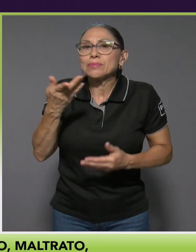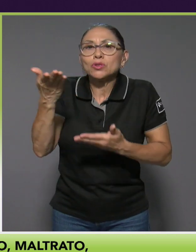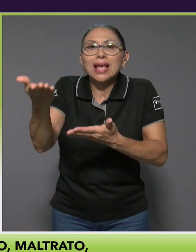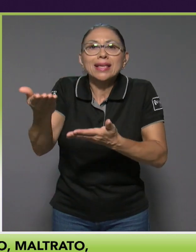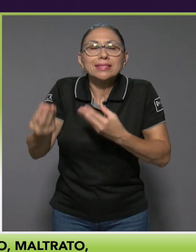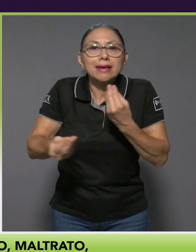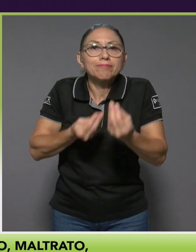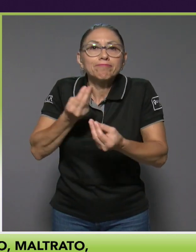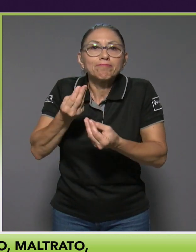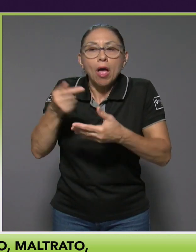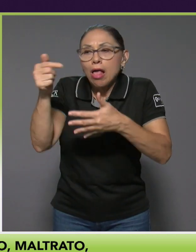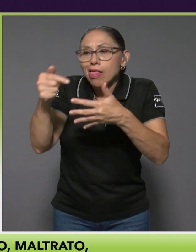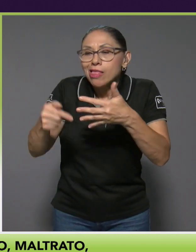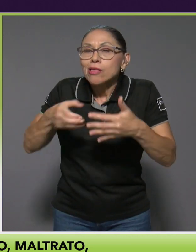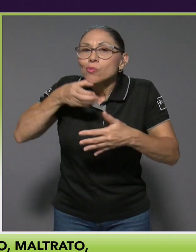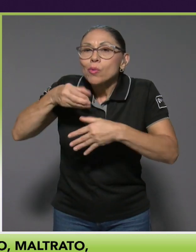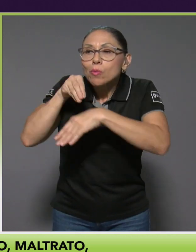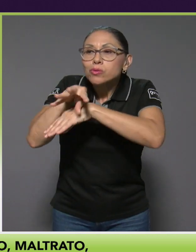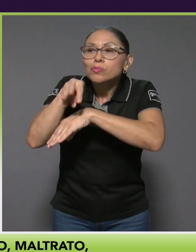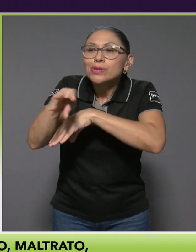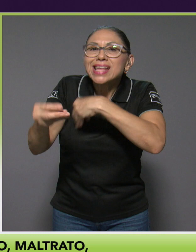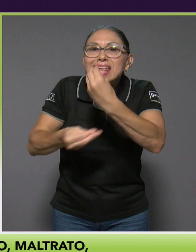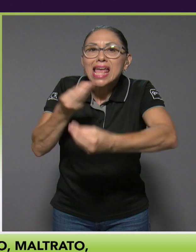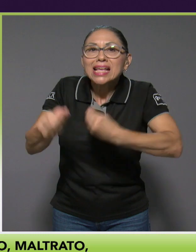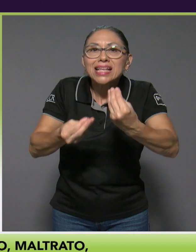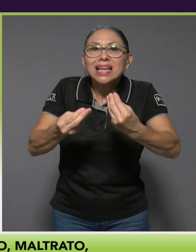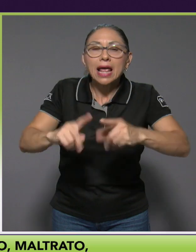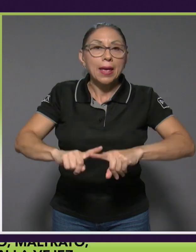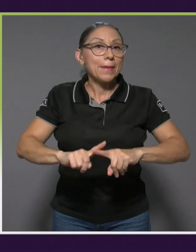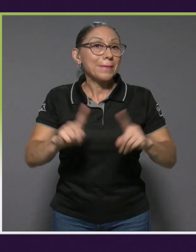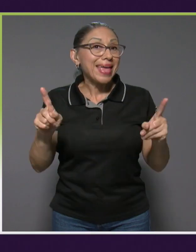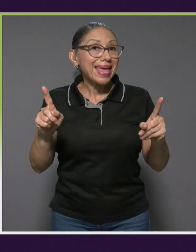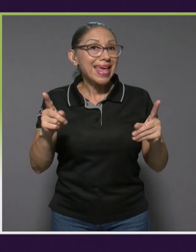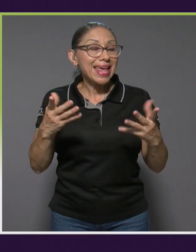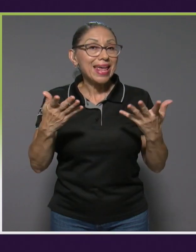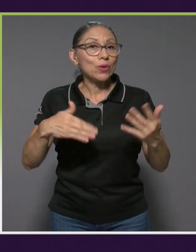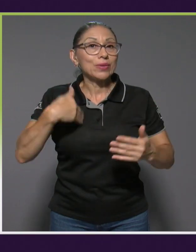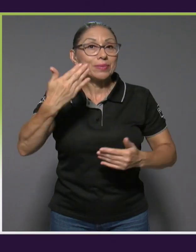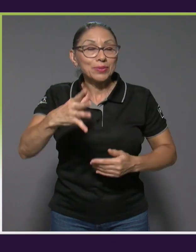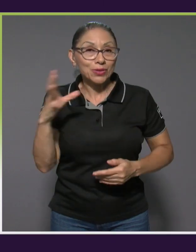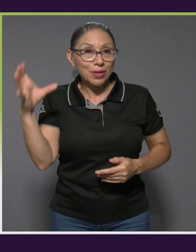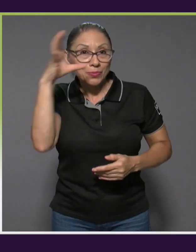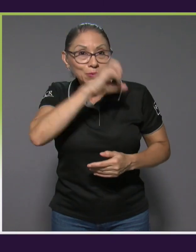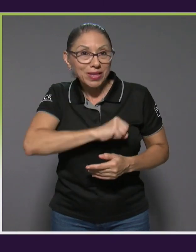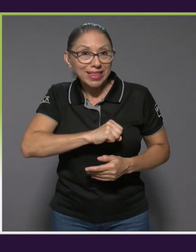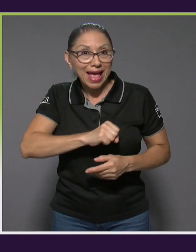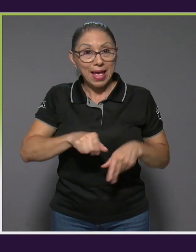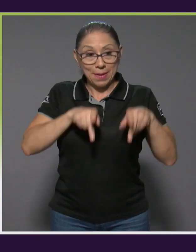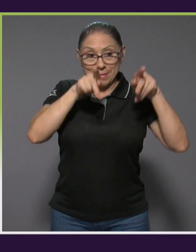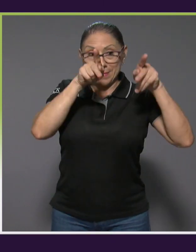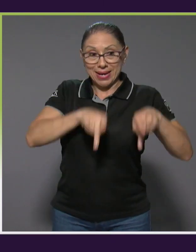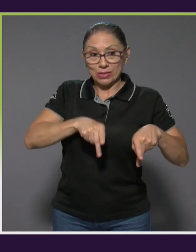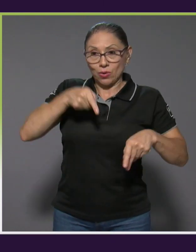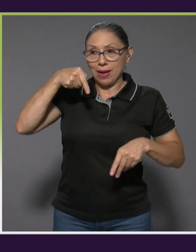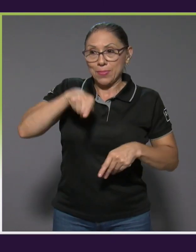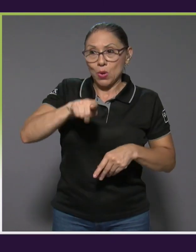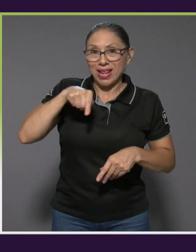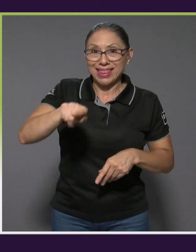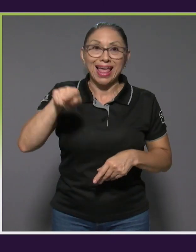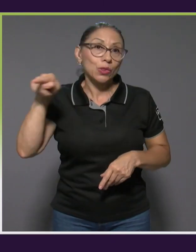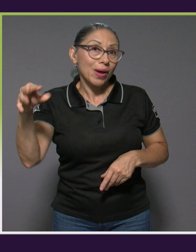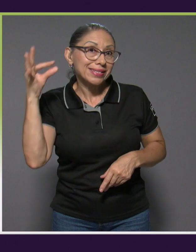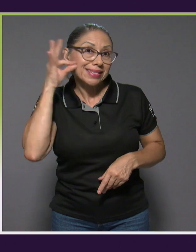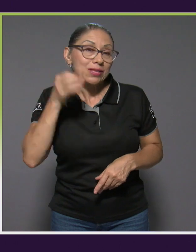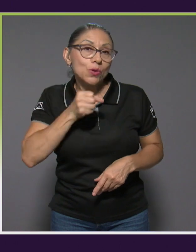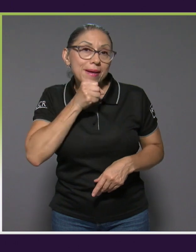se le orienta a dónde dirigirse, pero nos encontramos con que la persona que la está violentando, como le decía